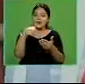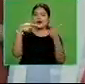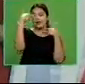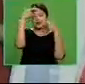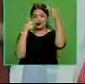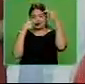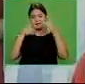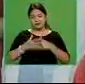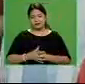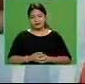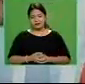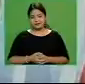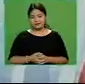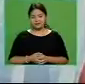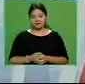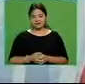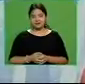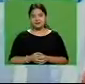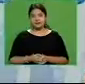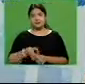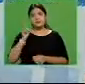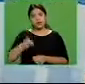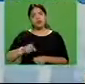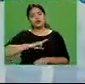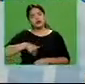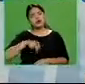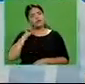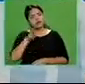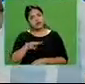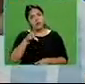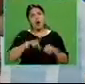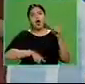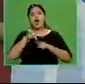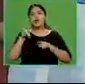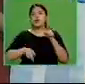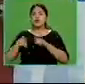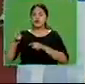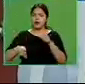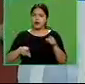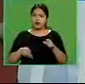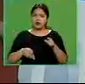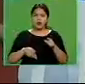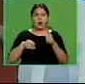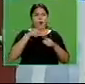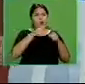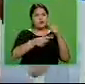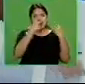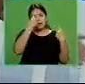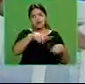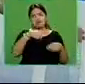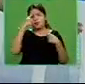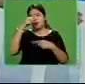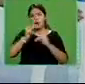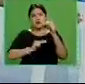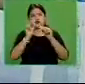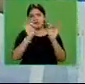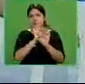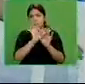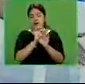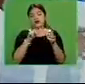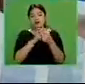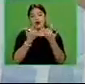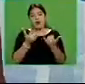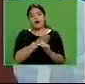Chávez. Por ahí también hemos estado viendo algunas obras abandonadas. Ahora vamos a ir a ver el